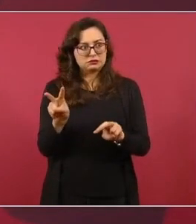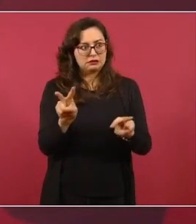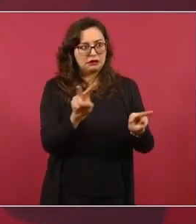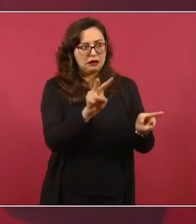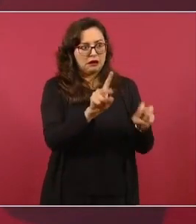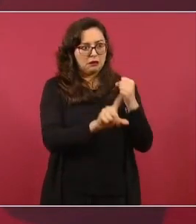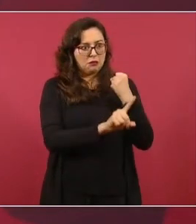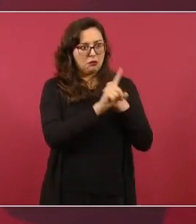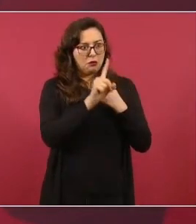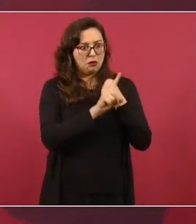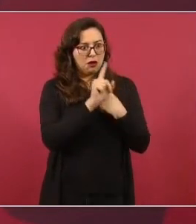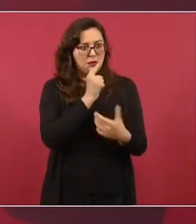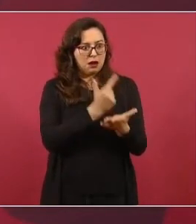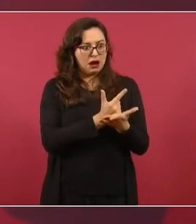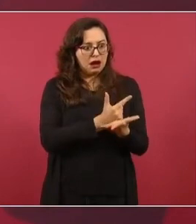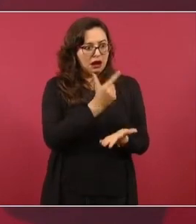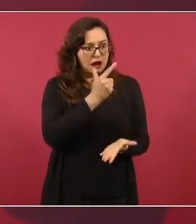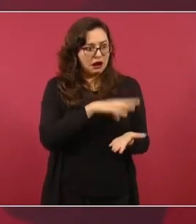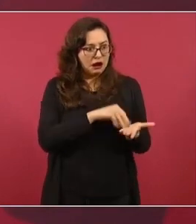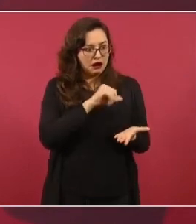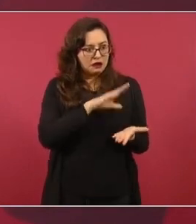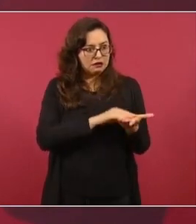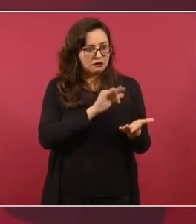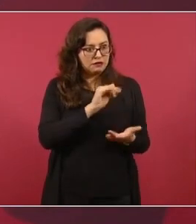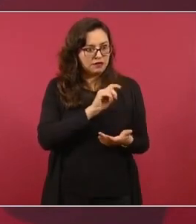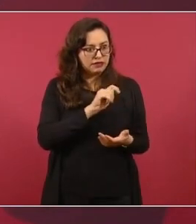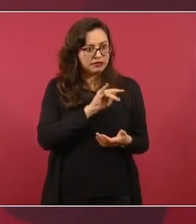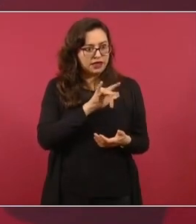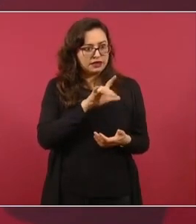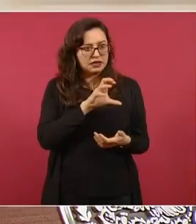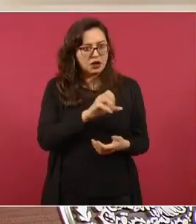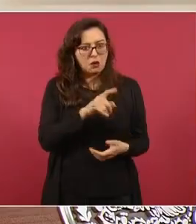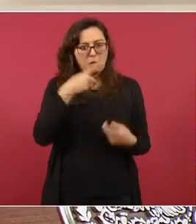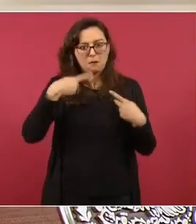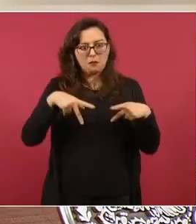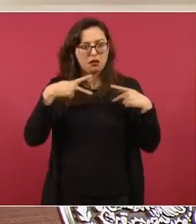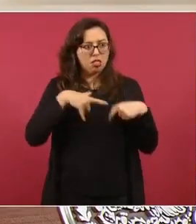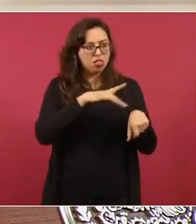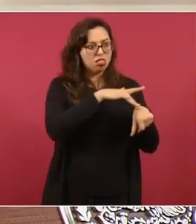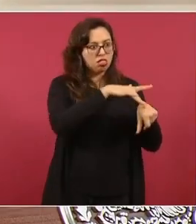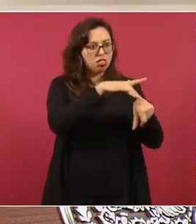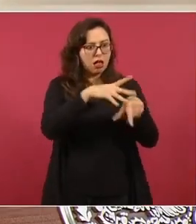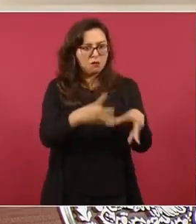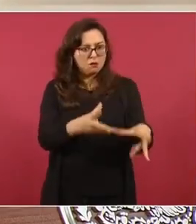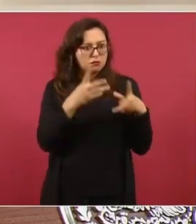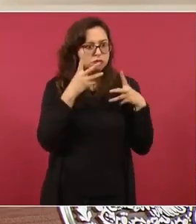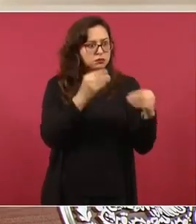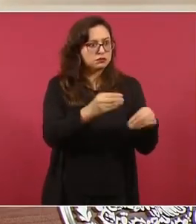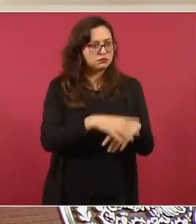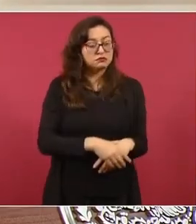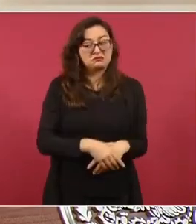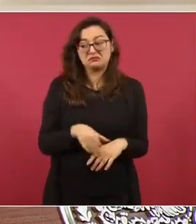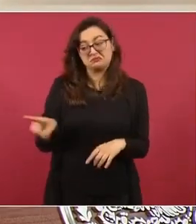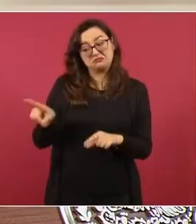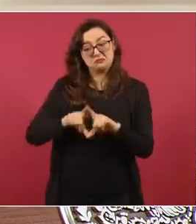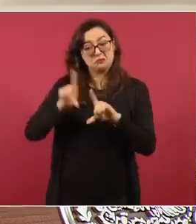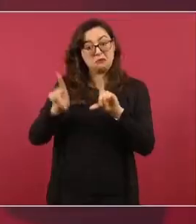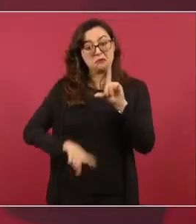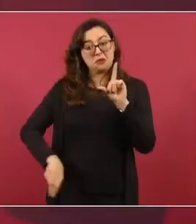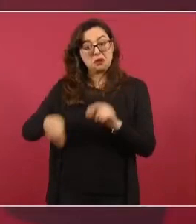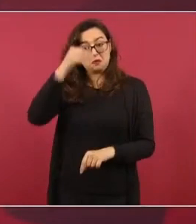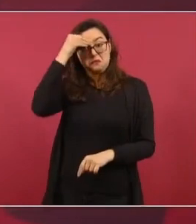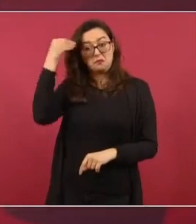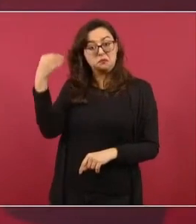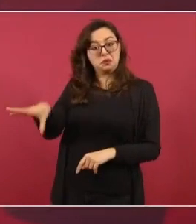incluso amenazar con intervenir con el